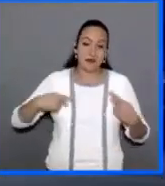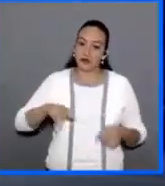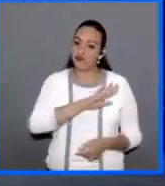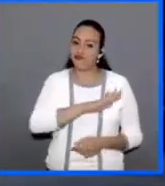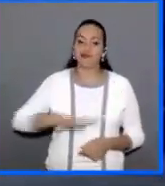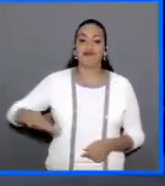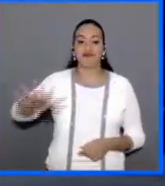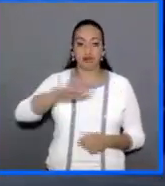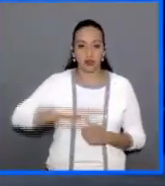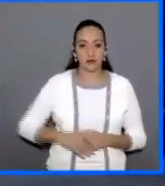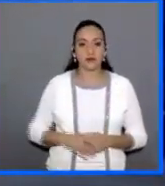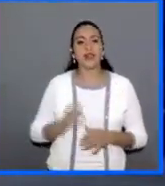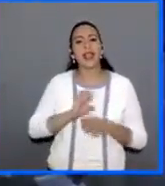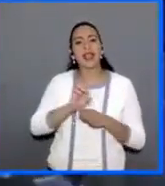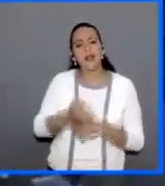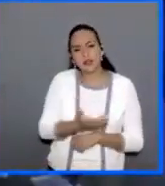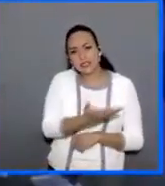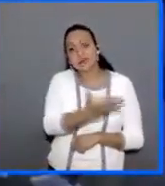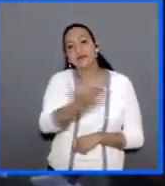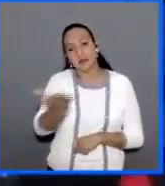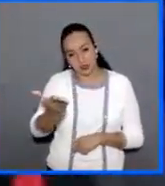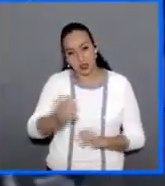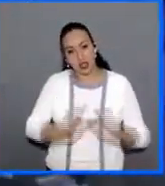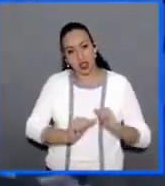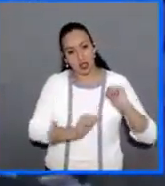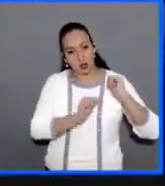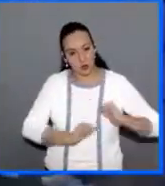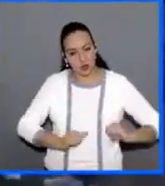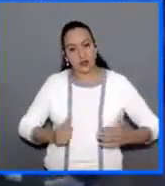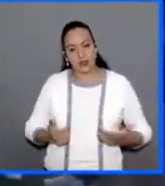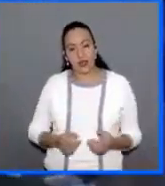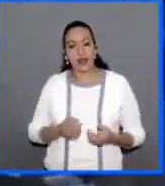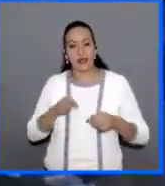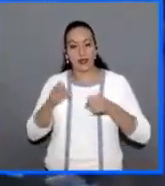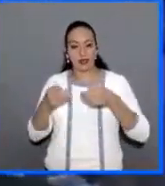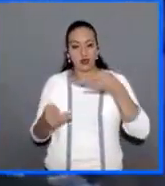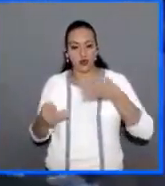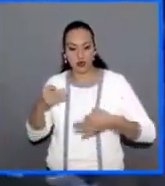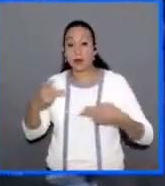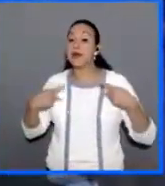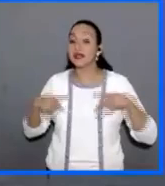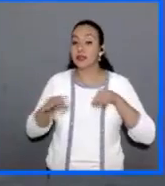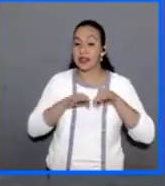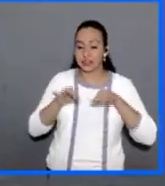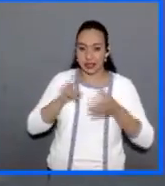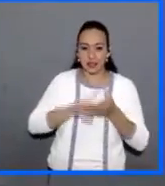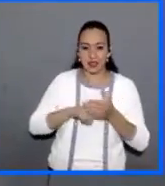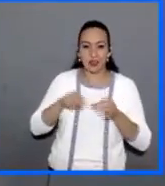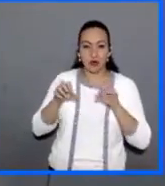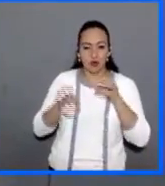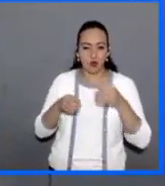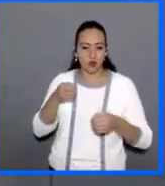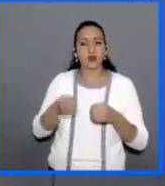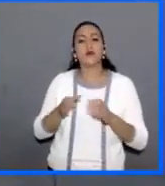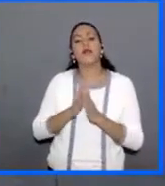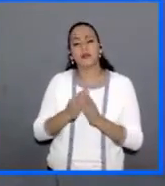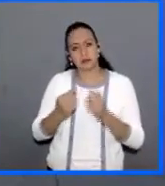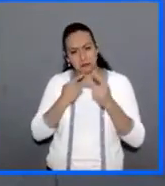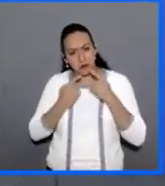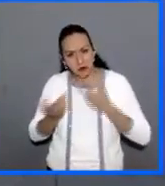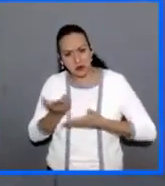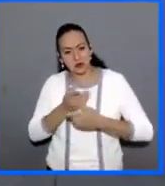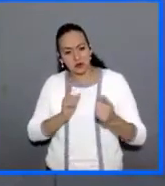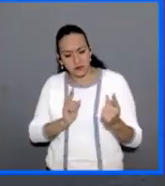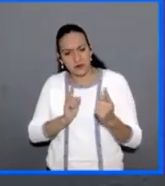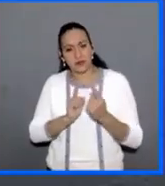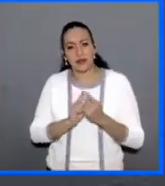hizo un llamado respetuoso a las autoridades competentes y a las personas trabajadoras para que a través del diálogo se atiendan las peticiones